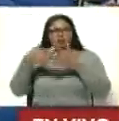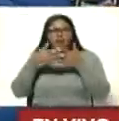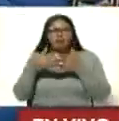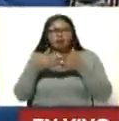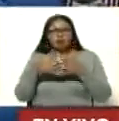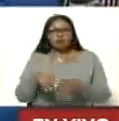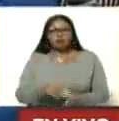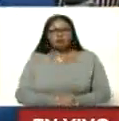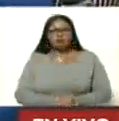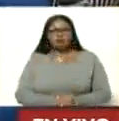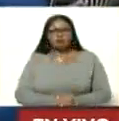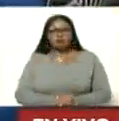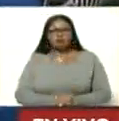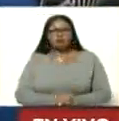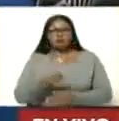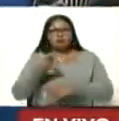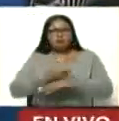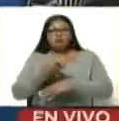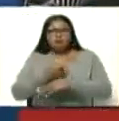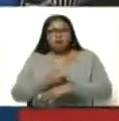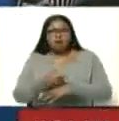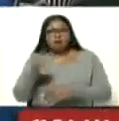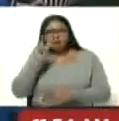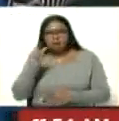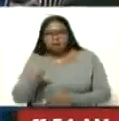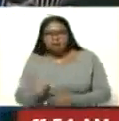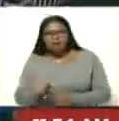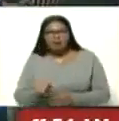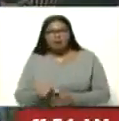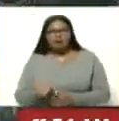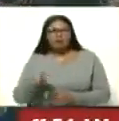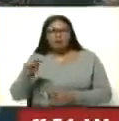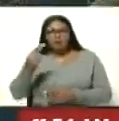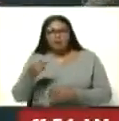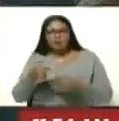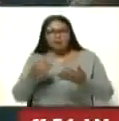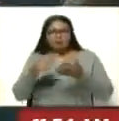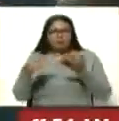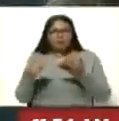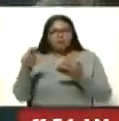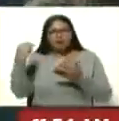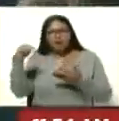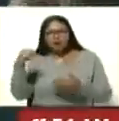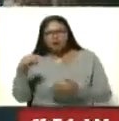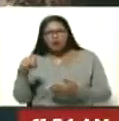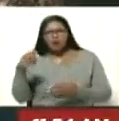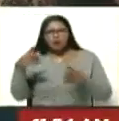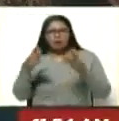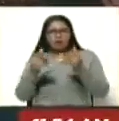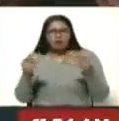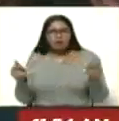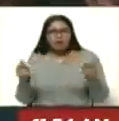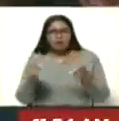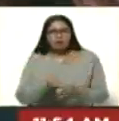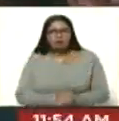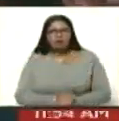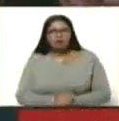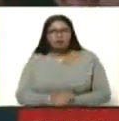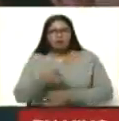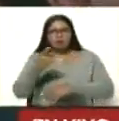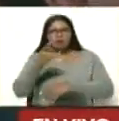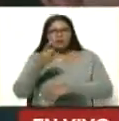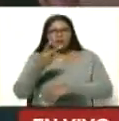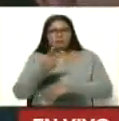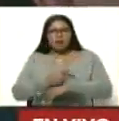Guatemala, Honduras, Italia, México, Nicaragua, Panamá, Paraguay, Perú,